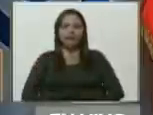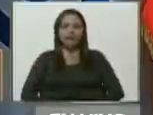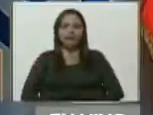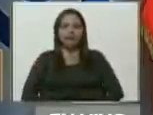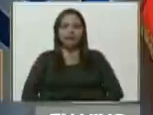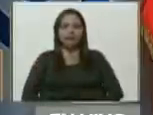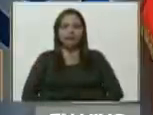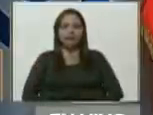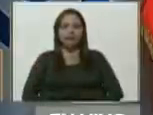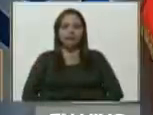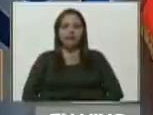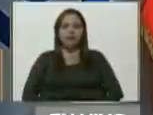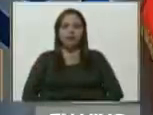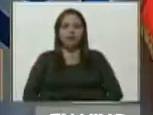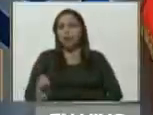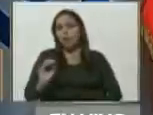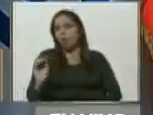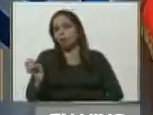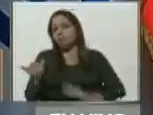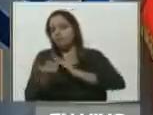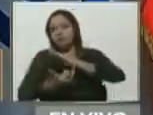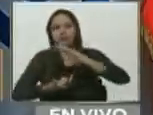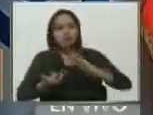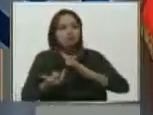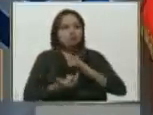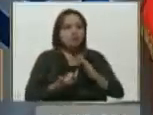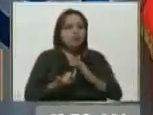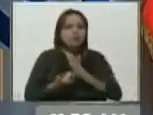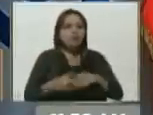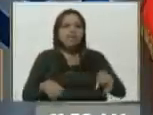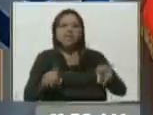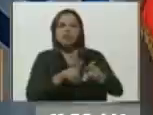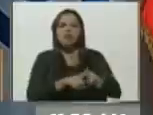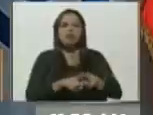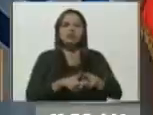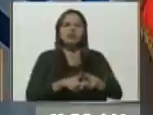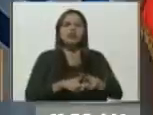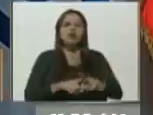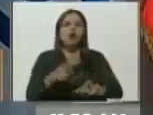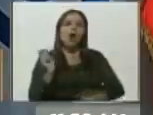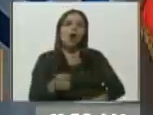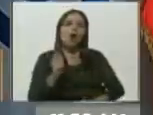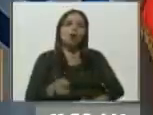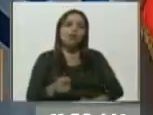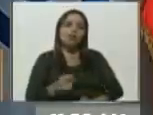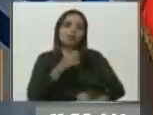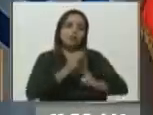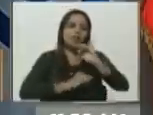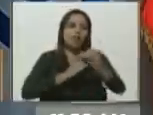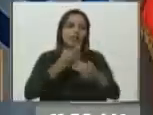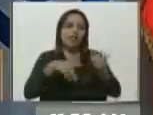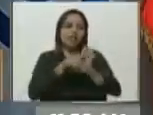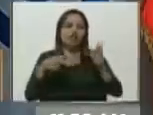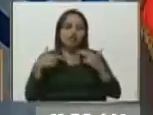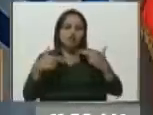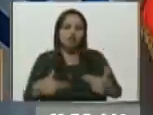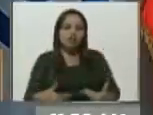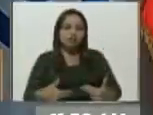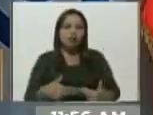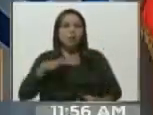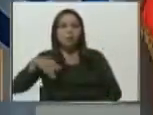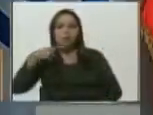llámese instancias como la CPI, etcétera, podemos concluir que en